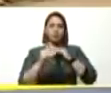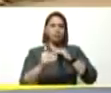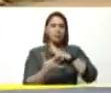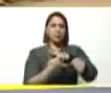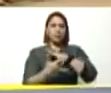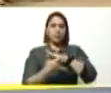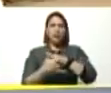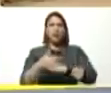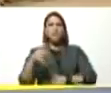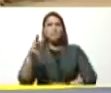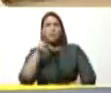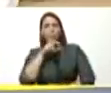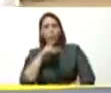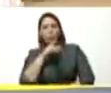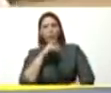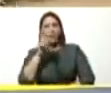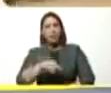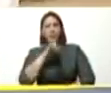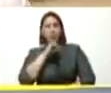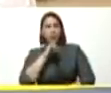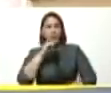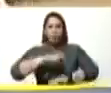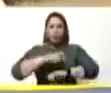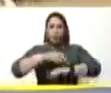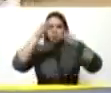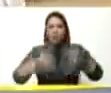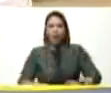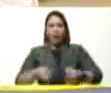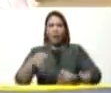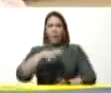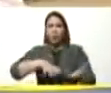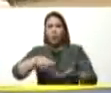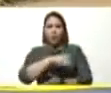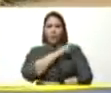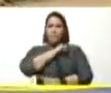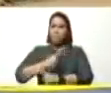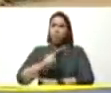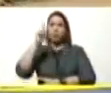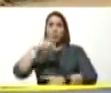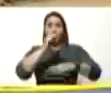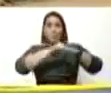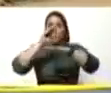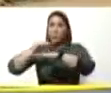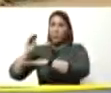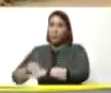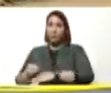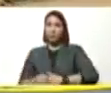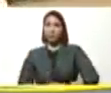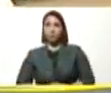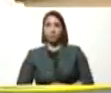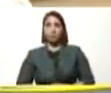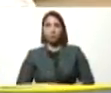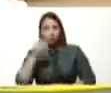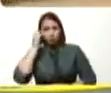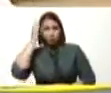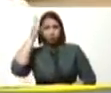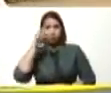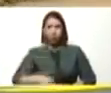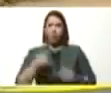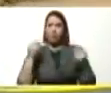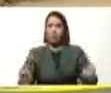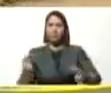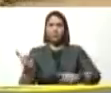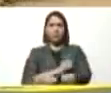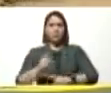estar informado en tiempo real de los problemas, las denuncias, las alertas, y generar capacidad de reacción